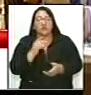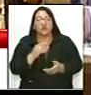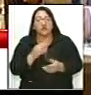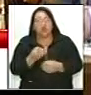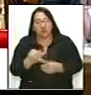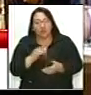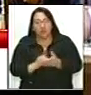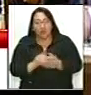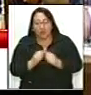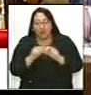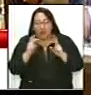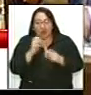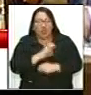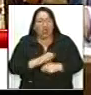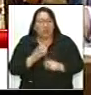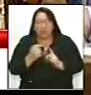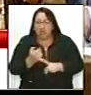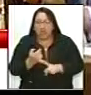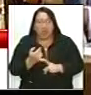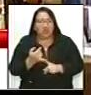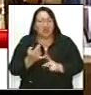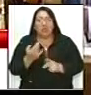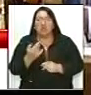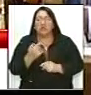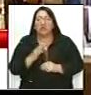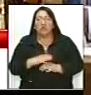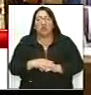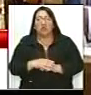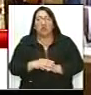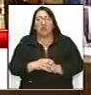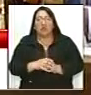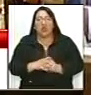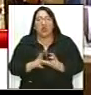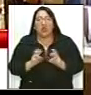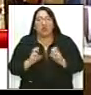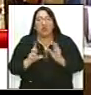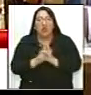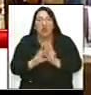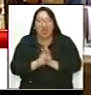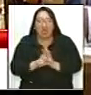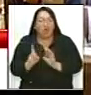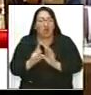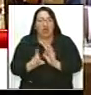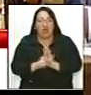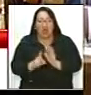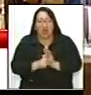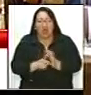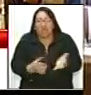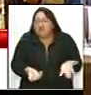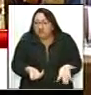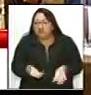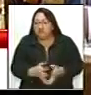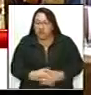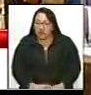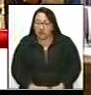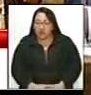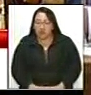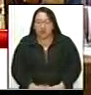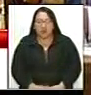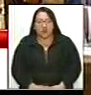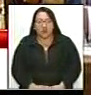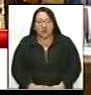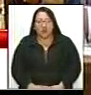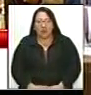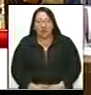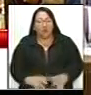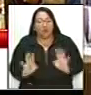disidencias, los temas de conciencia, las disidencias, tema legítimo, no legítimo, se habla ahora, ¿no? Entonces, ya no